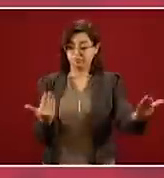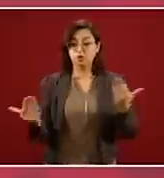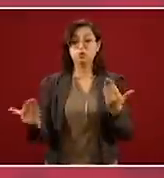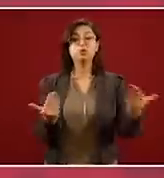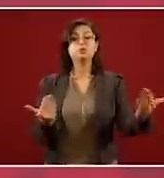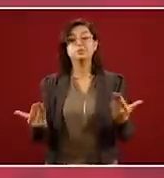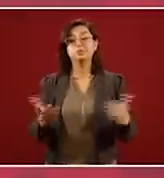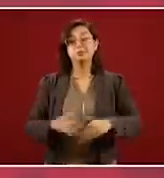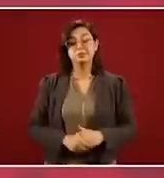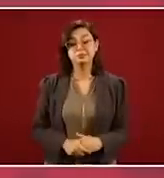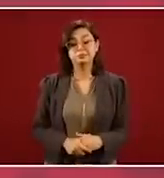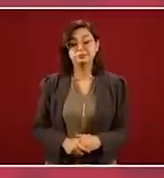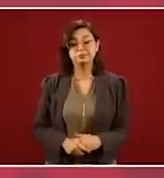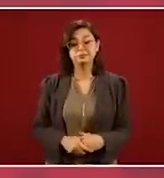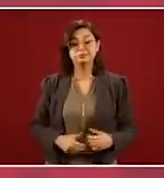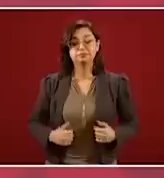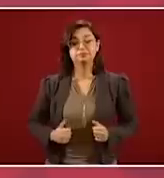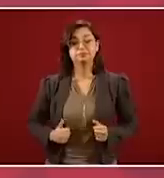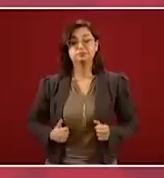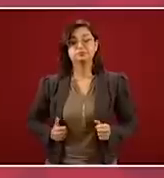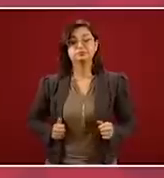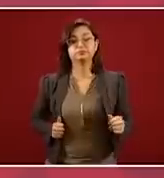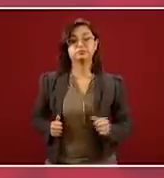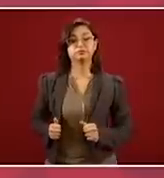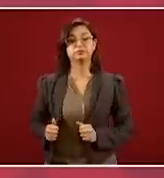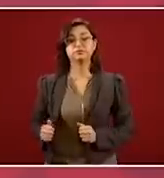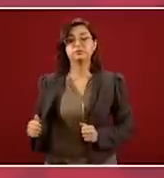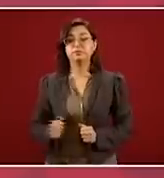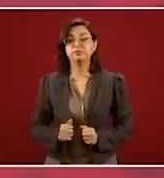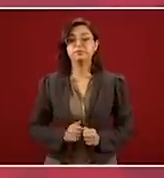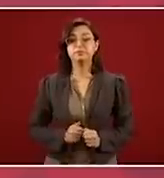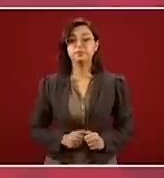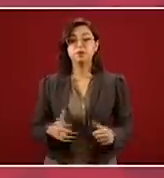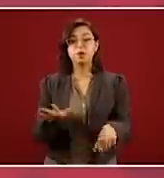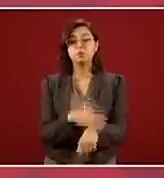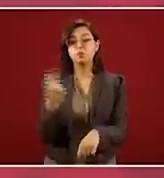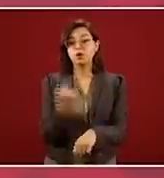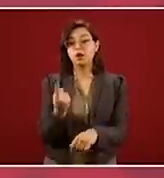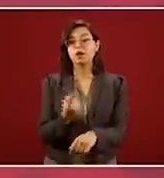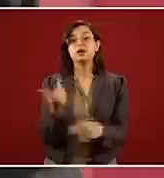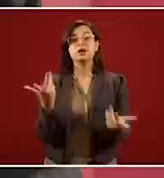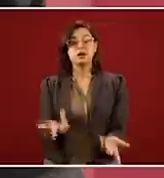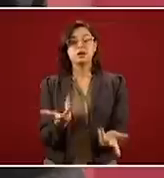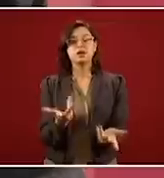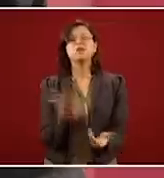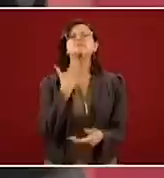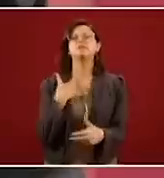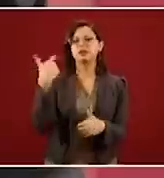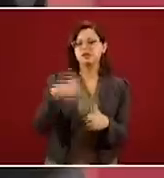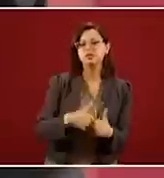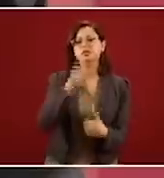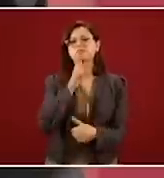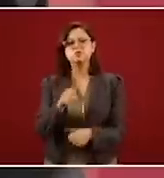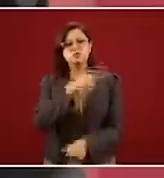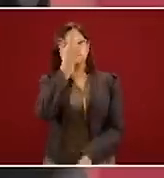¿Por qué la gasolina, la luz son más baratas en Estados Unidos que en